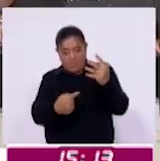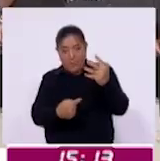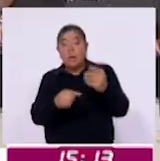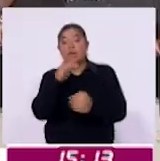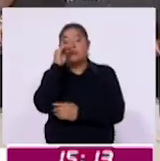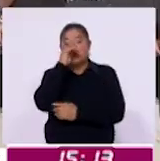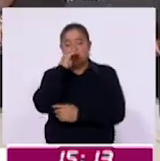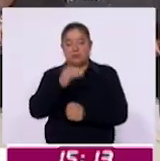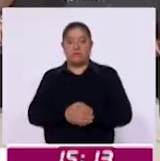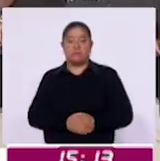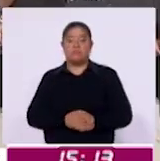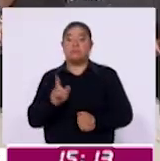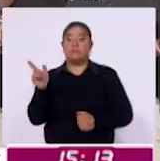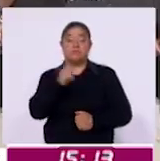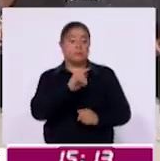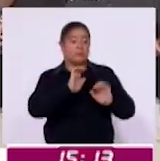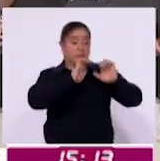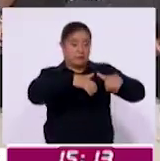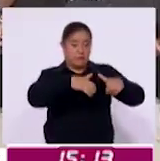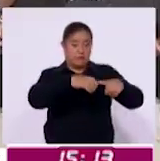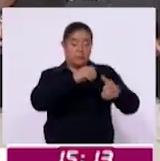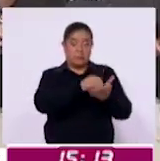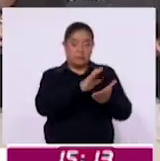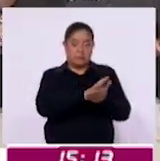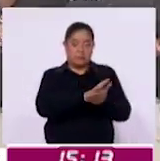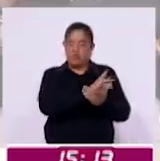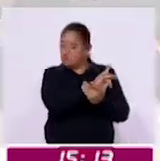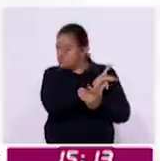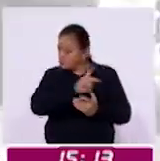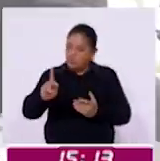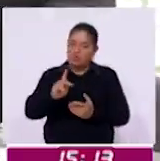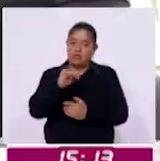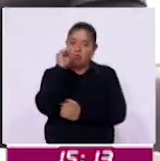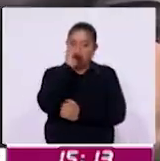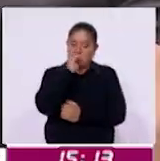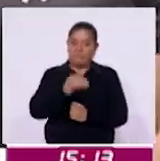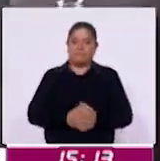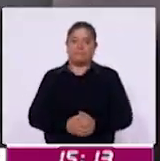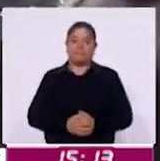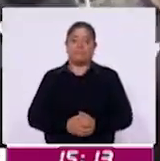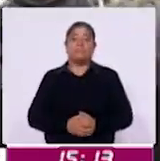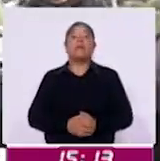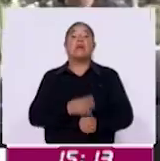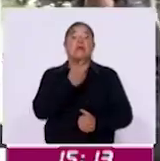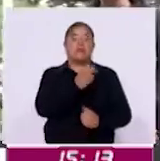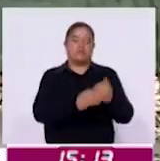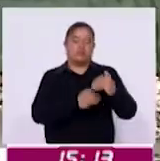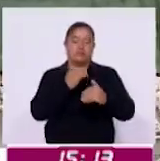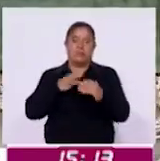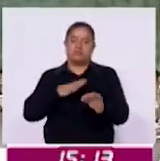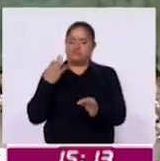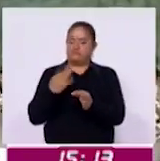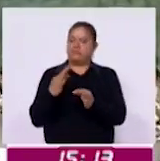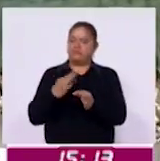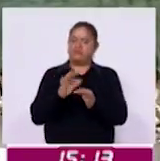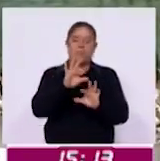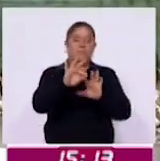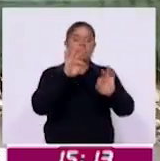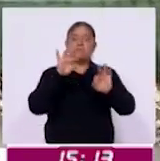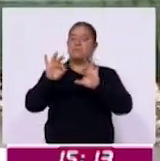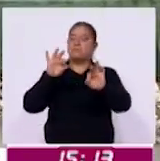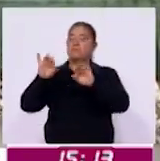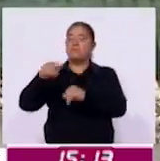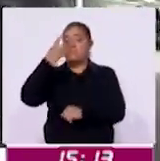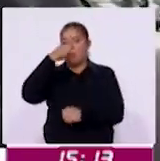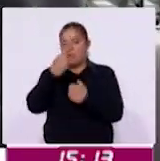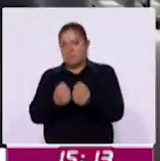Hasta el momento que causan alta, todo es gratis. Este proceso sigue criterios estrictos de selección con la finalidad